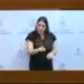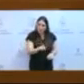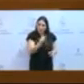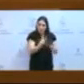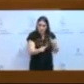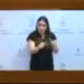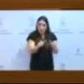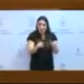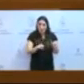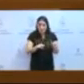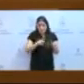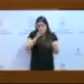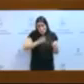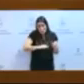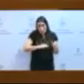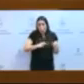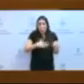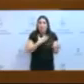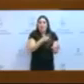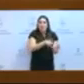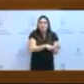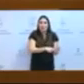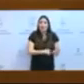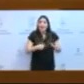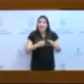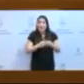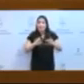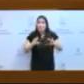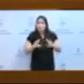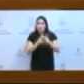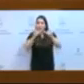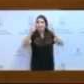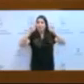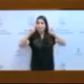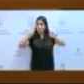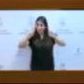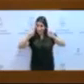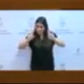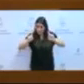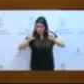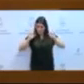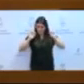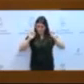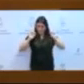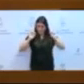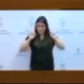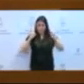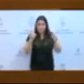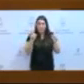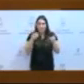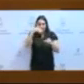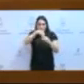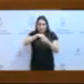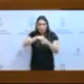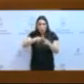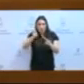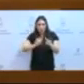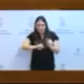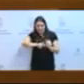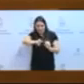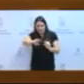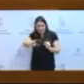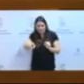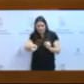El equipo socioeducativo, señorías, socioeducativo, no, efectivamente es multidisciplinar, ya